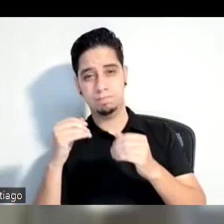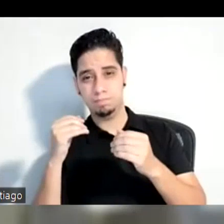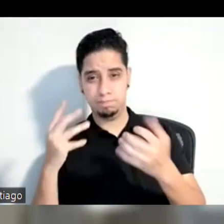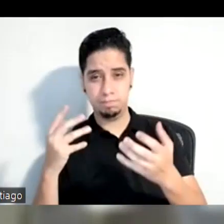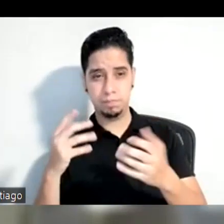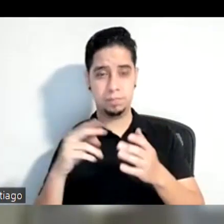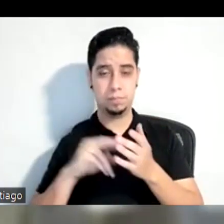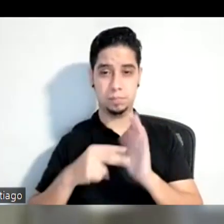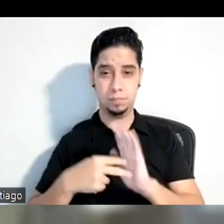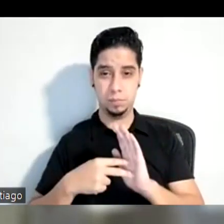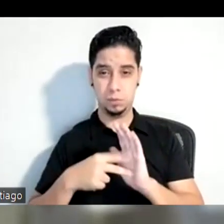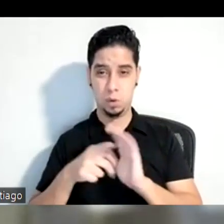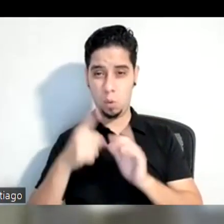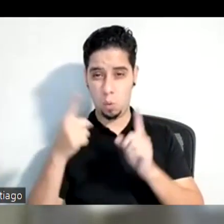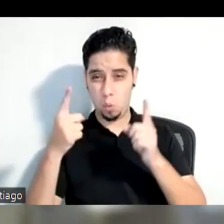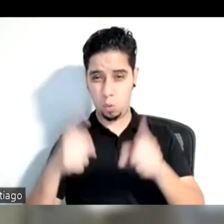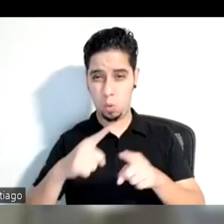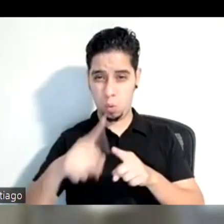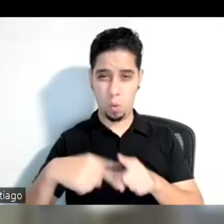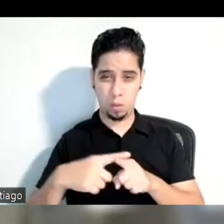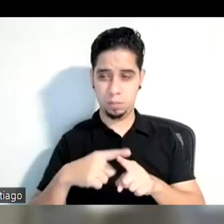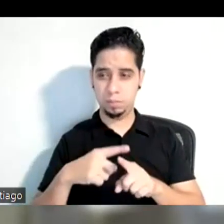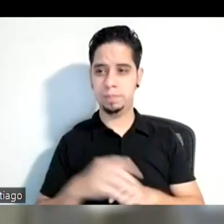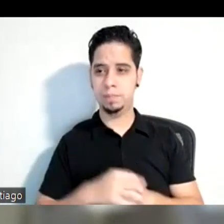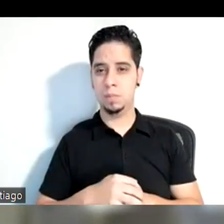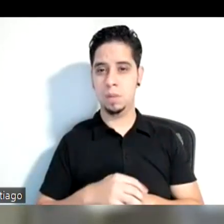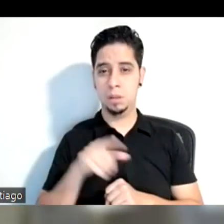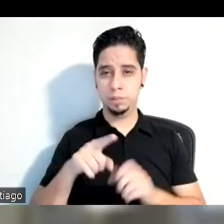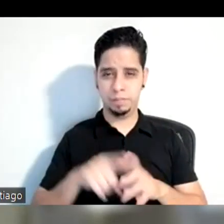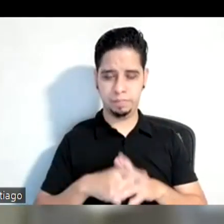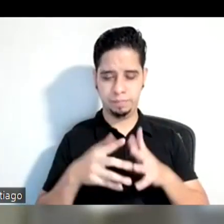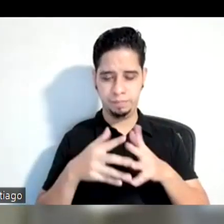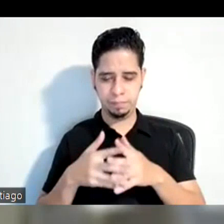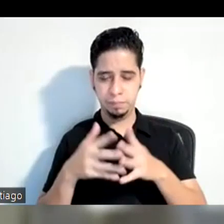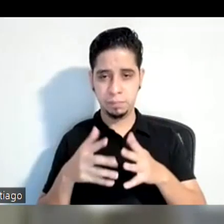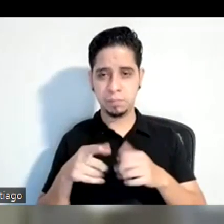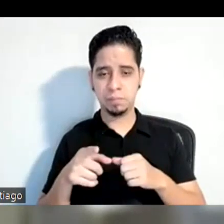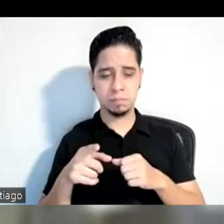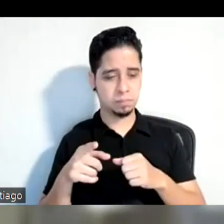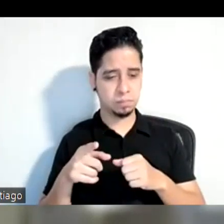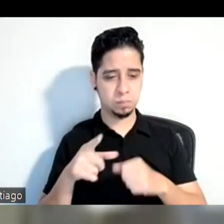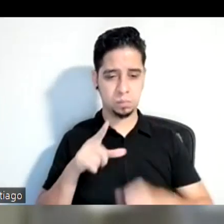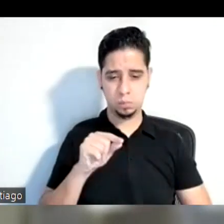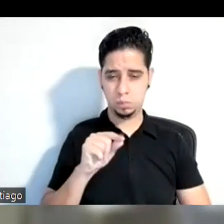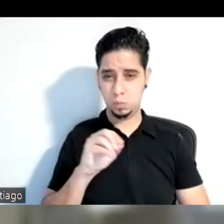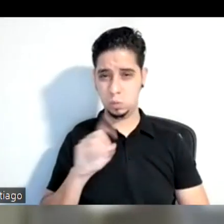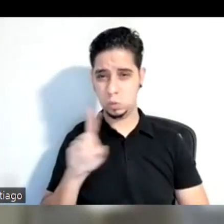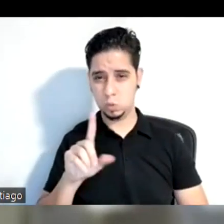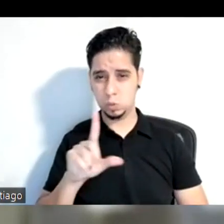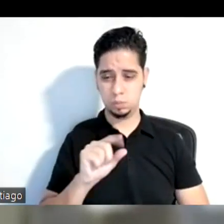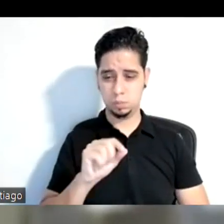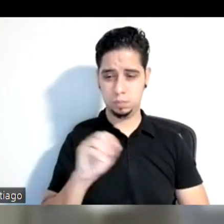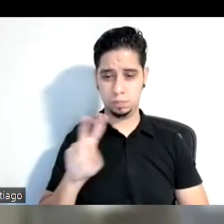¿Eso más o menos fue en los 2000 o fue un poco antes? Empezó en Estados Unidos, empezó como en el 2000, 2001, 2002. Pues acuérdate